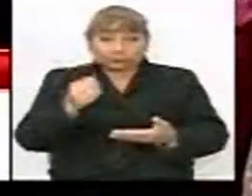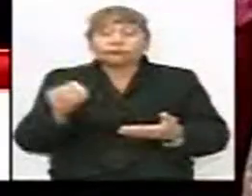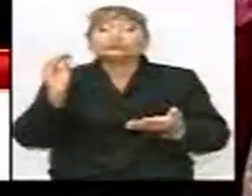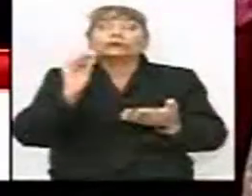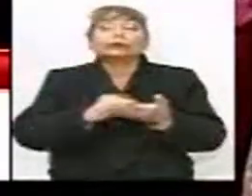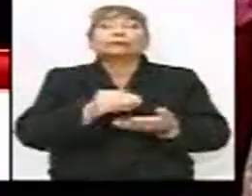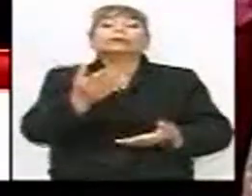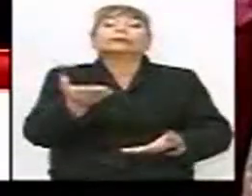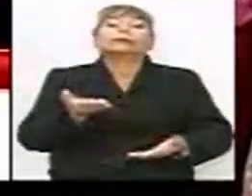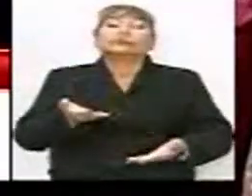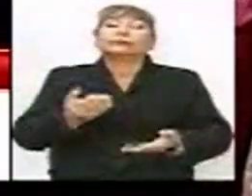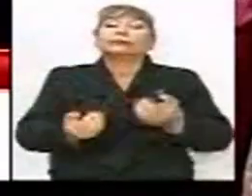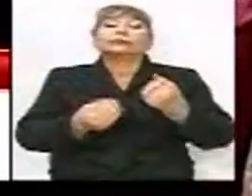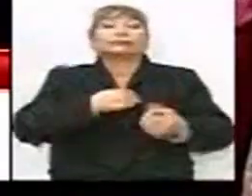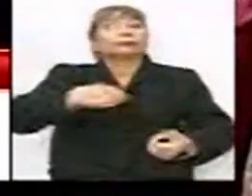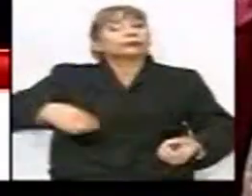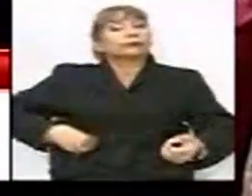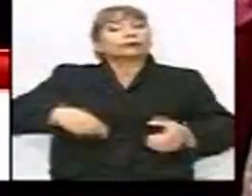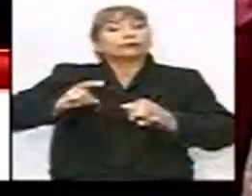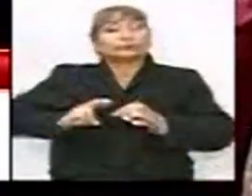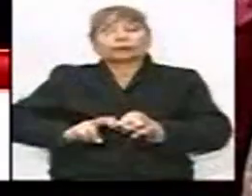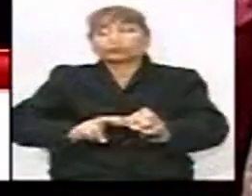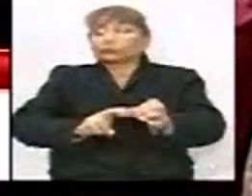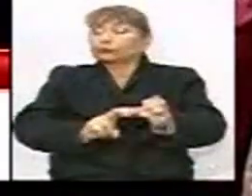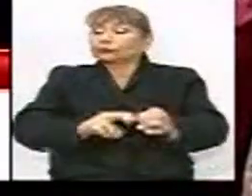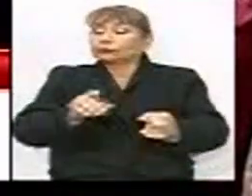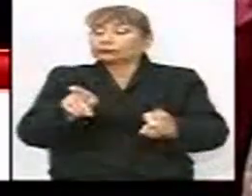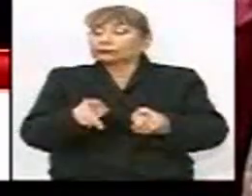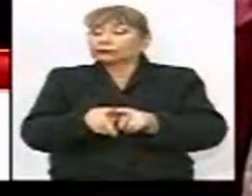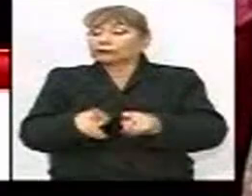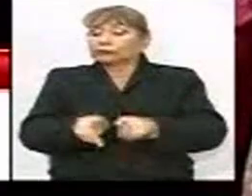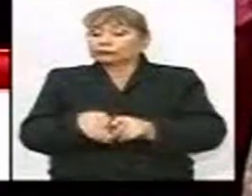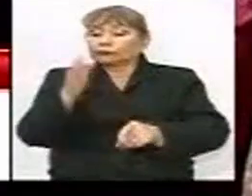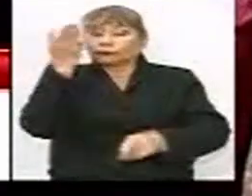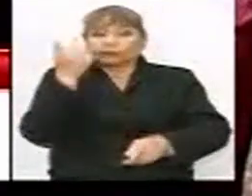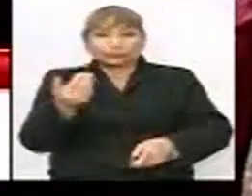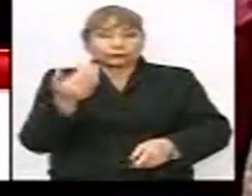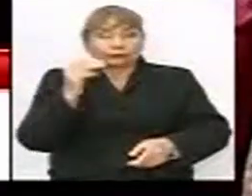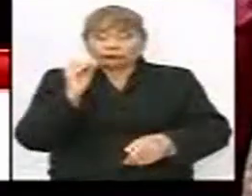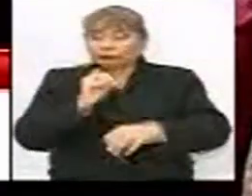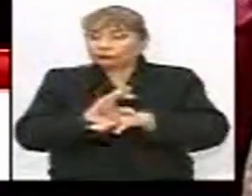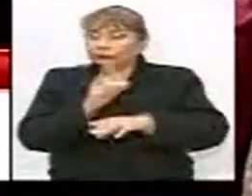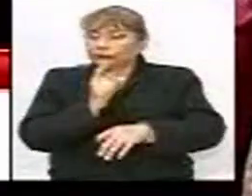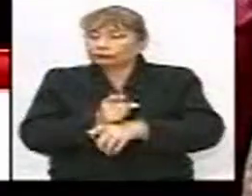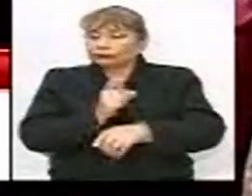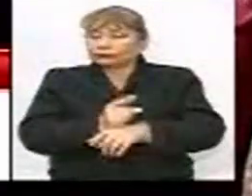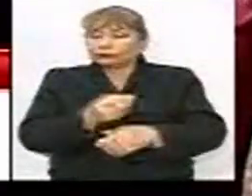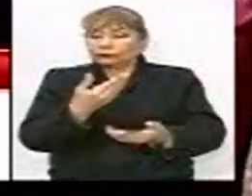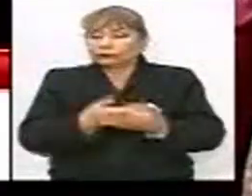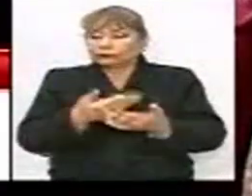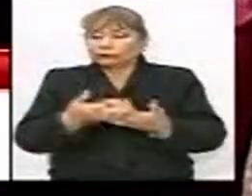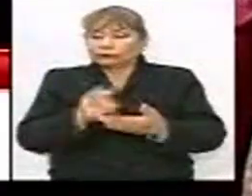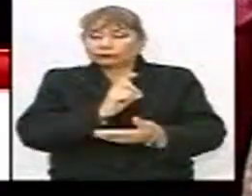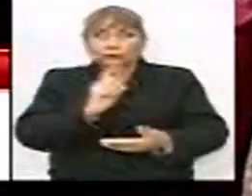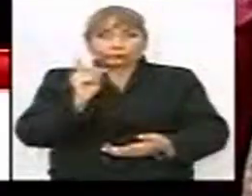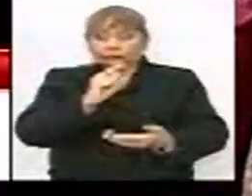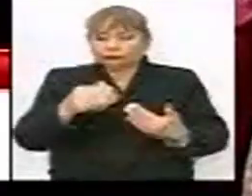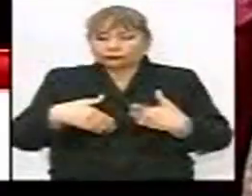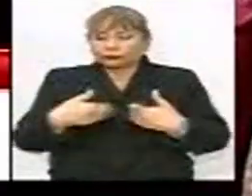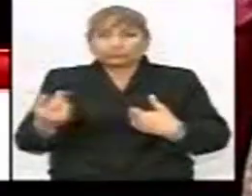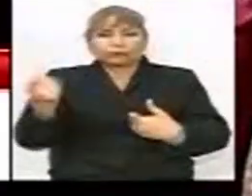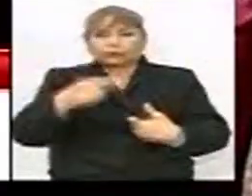reiterar invitación al ministro de Transportes y Comunicaciones. Eso es una interrupción. Hay que llamar la atención porque deberíamos pedir facultades. No pueden venir